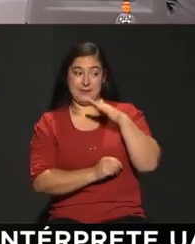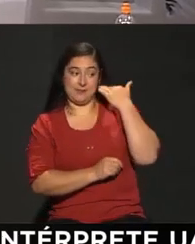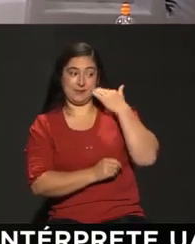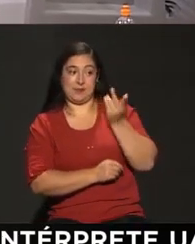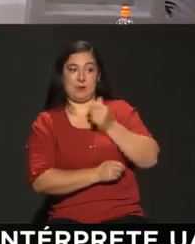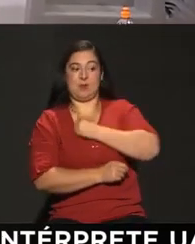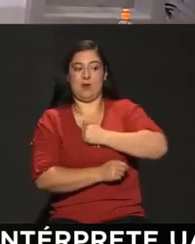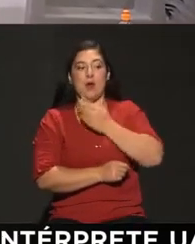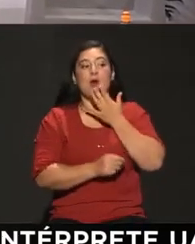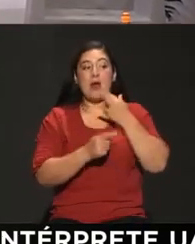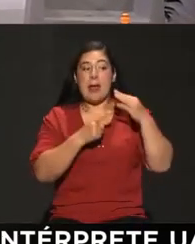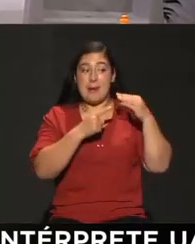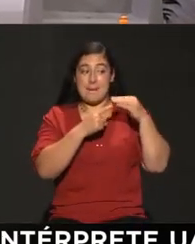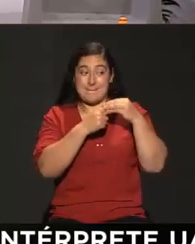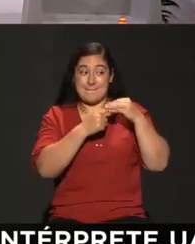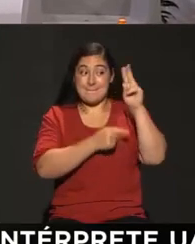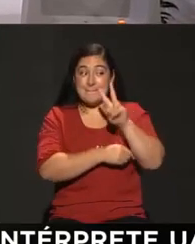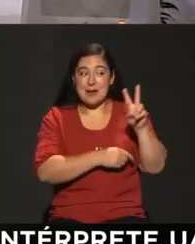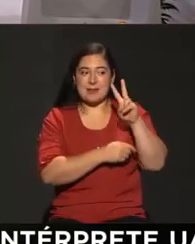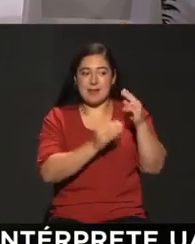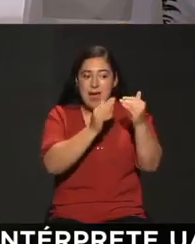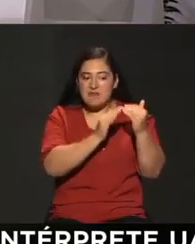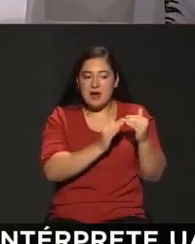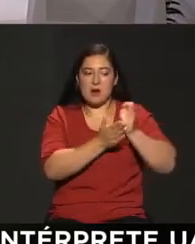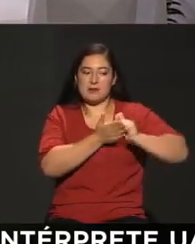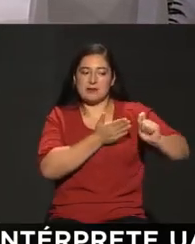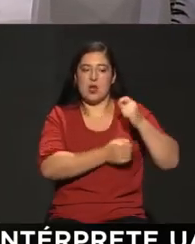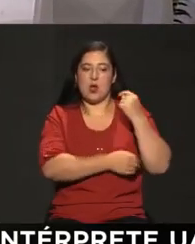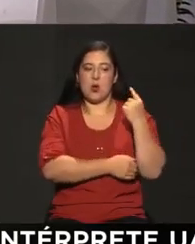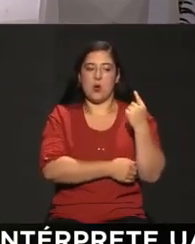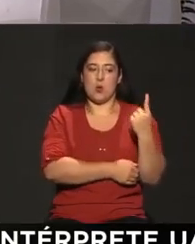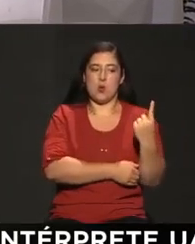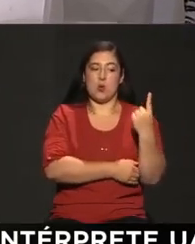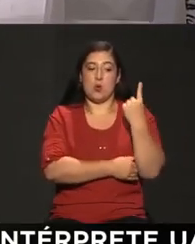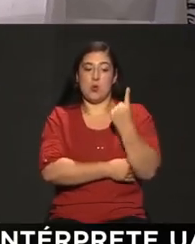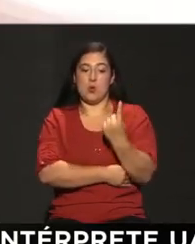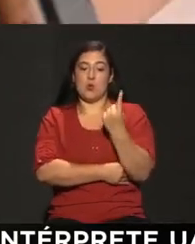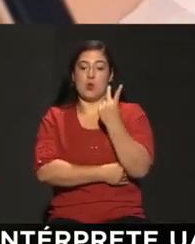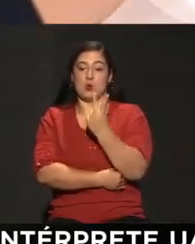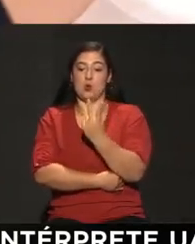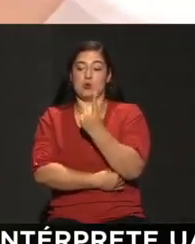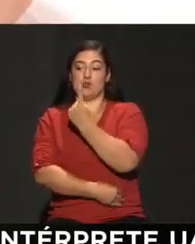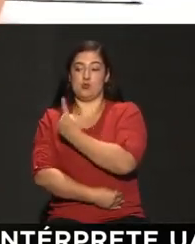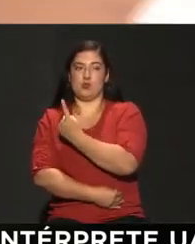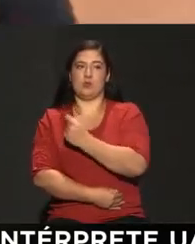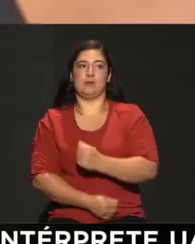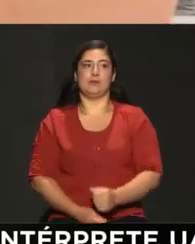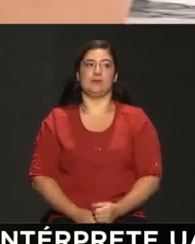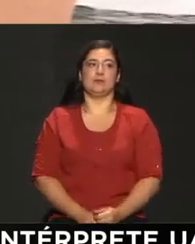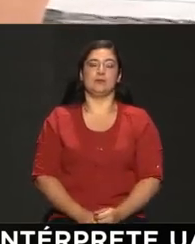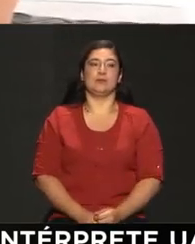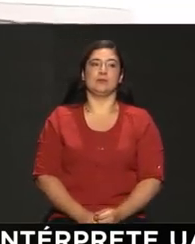con este color verde, vas a colocar debajo 1, 1, 2, 1. 1,